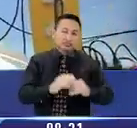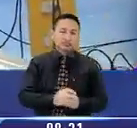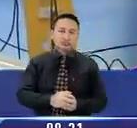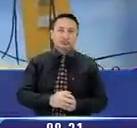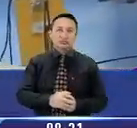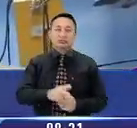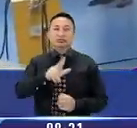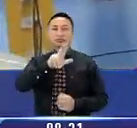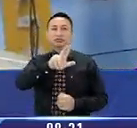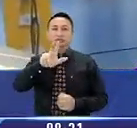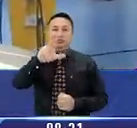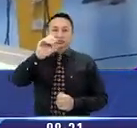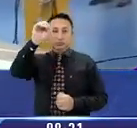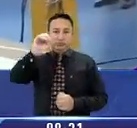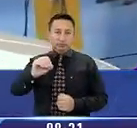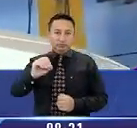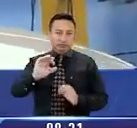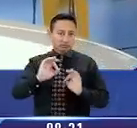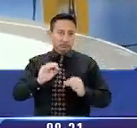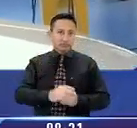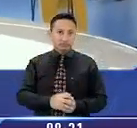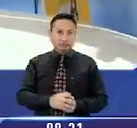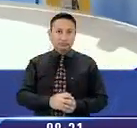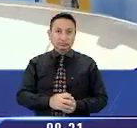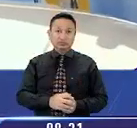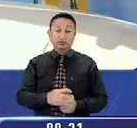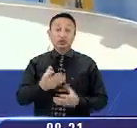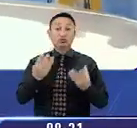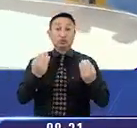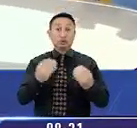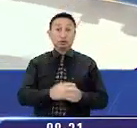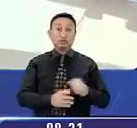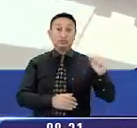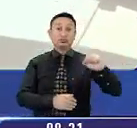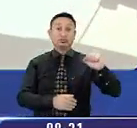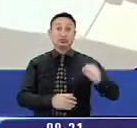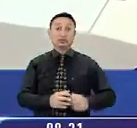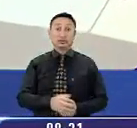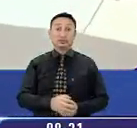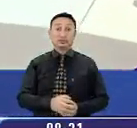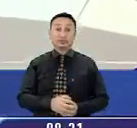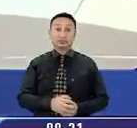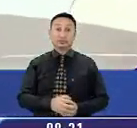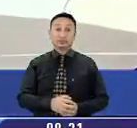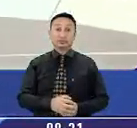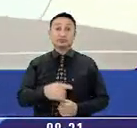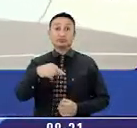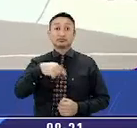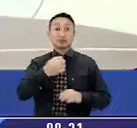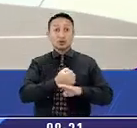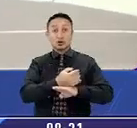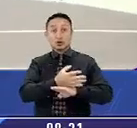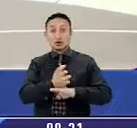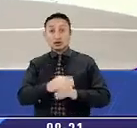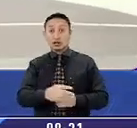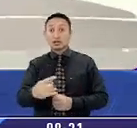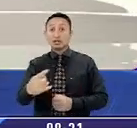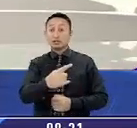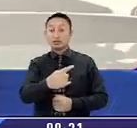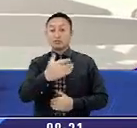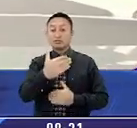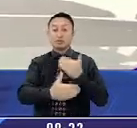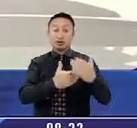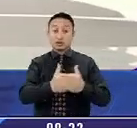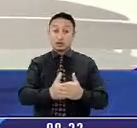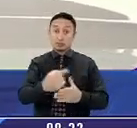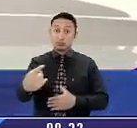de un 33% de ausentismo. ¿Es un porcentaje alto? Sí, es un porcentaje alto. Entonces, hacer esta recomendación a que cumplan con este proceso del